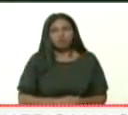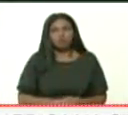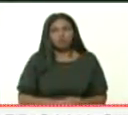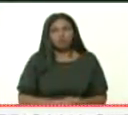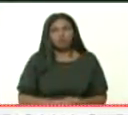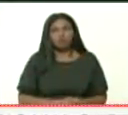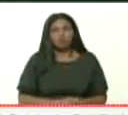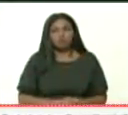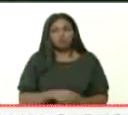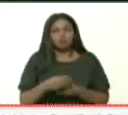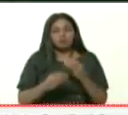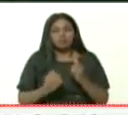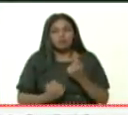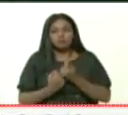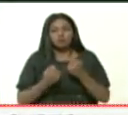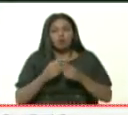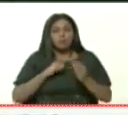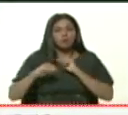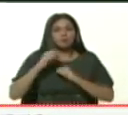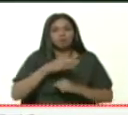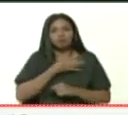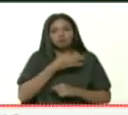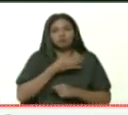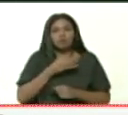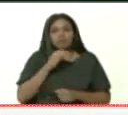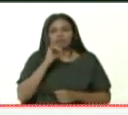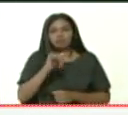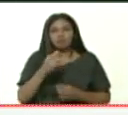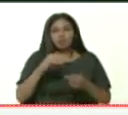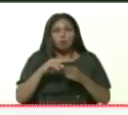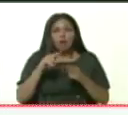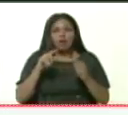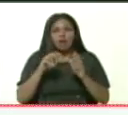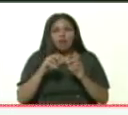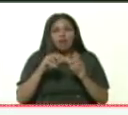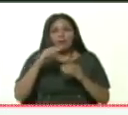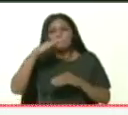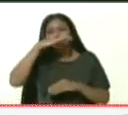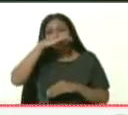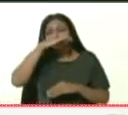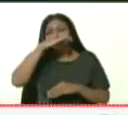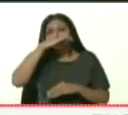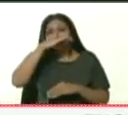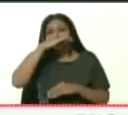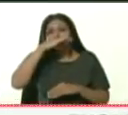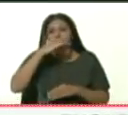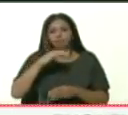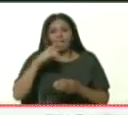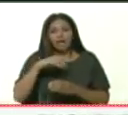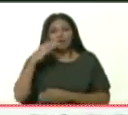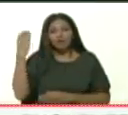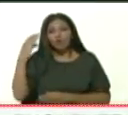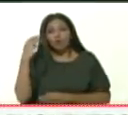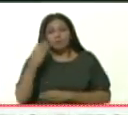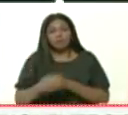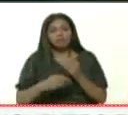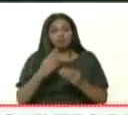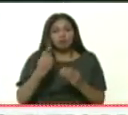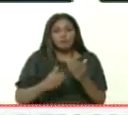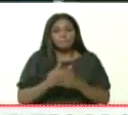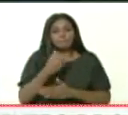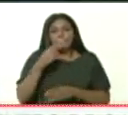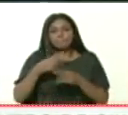había establecido por movimientos sociales que han denunciado la acción paramilitar en el norte de Santander, en Colombia, que una de las